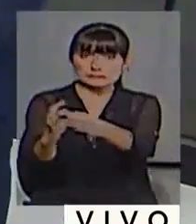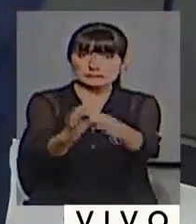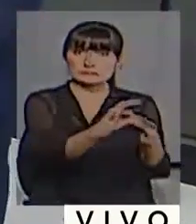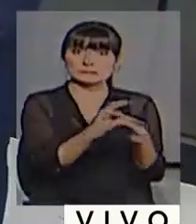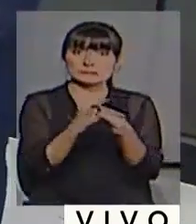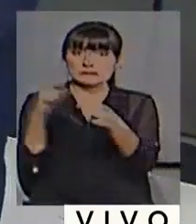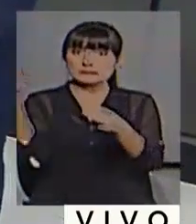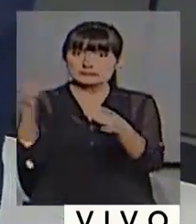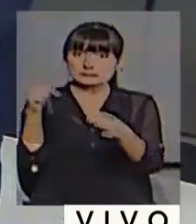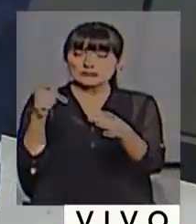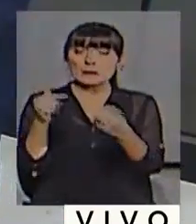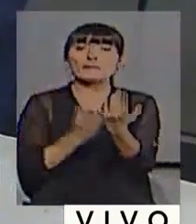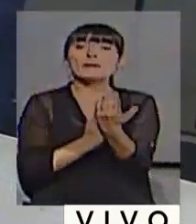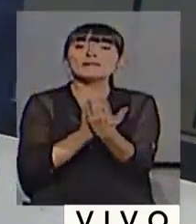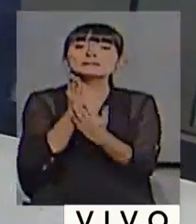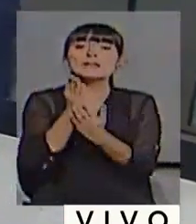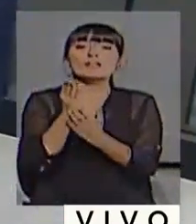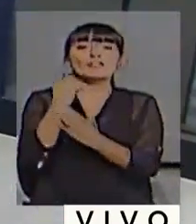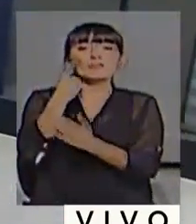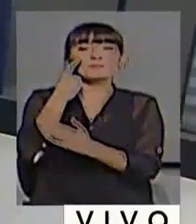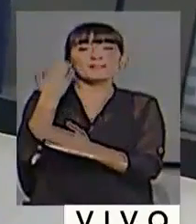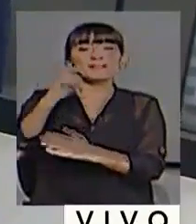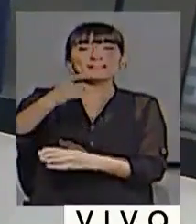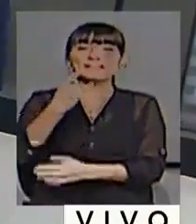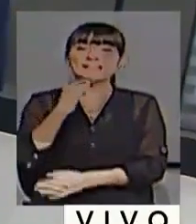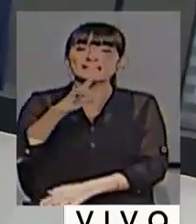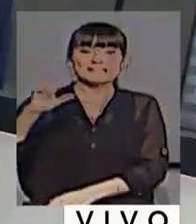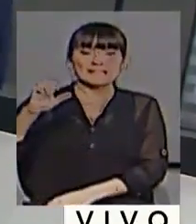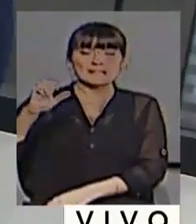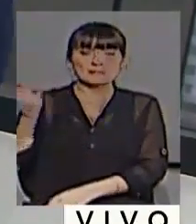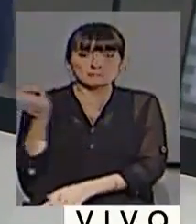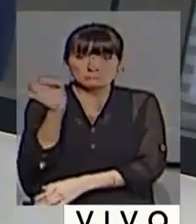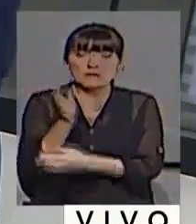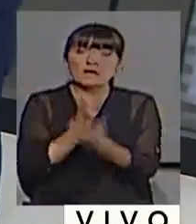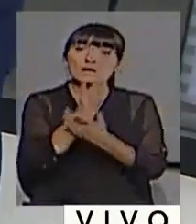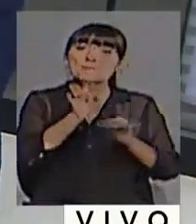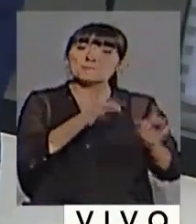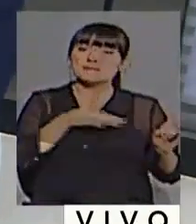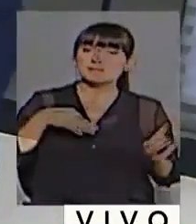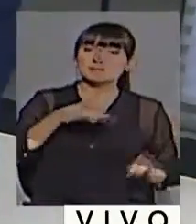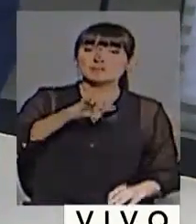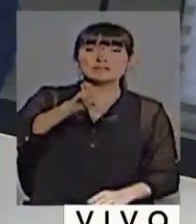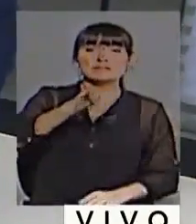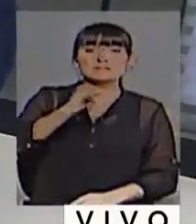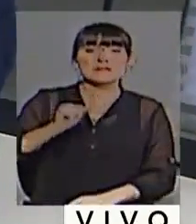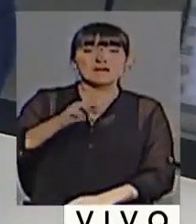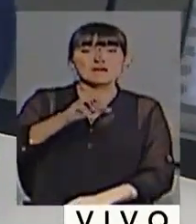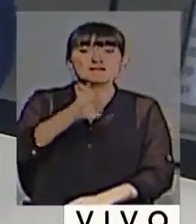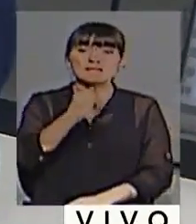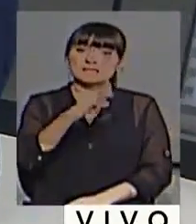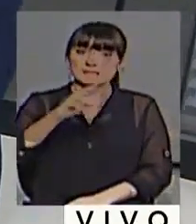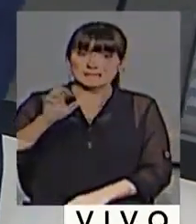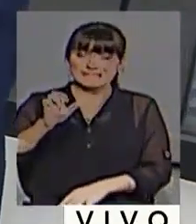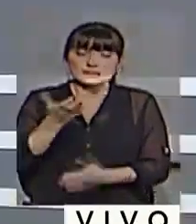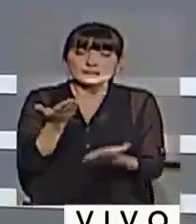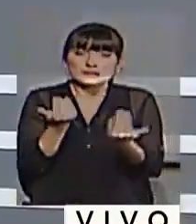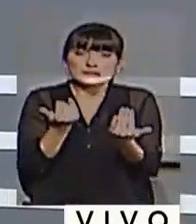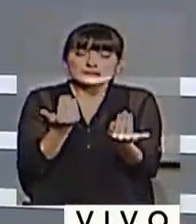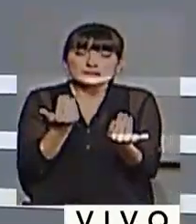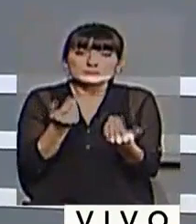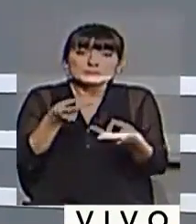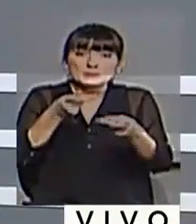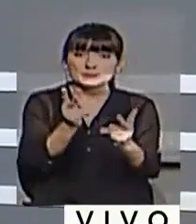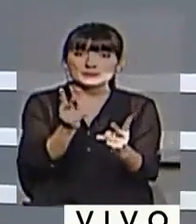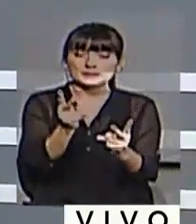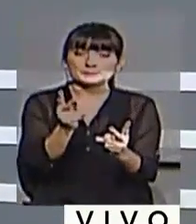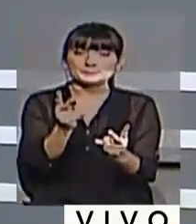ha empezado a decir Guillé, como ha dicho Eizaguirre en estos días, requiere y permite